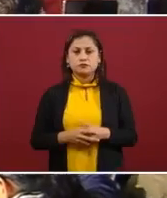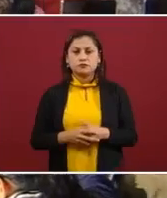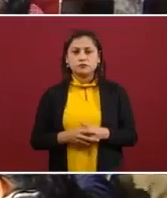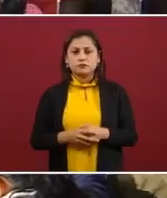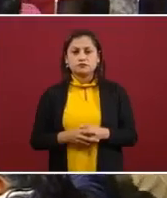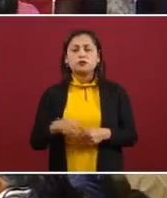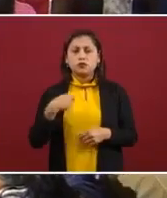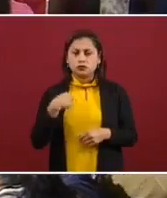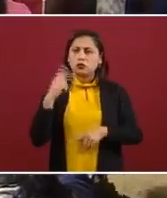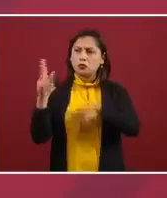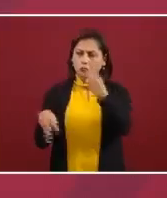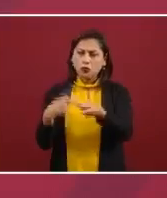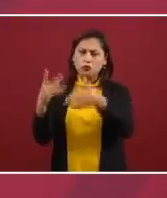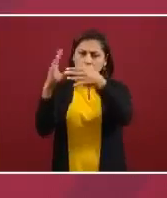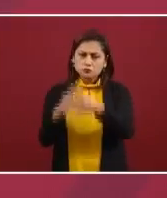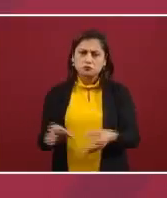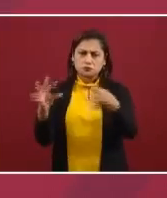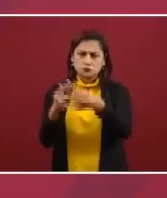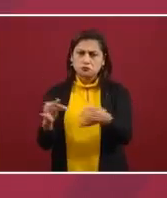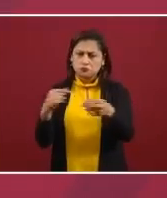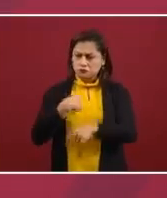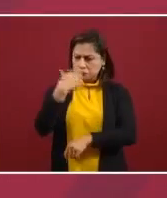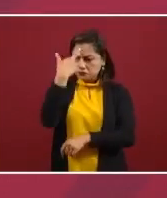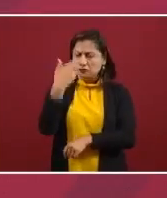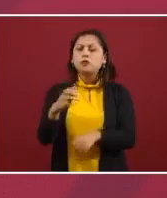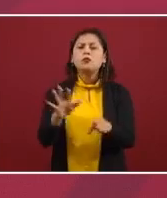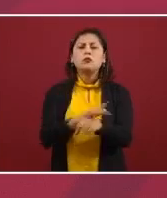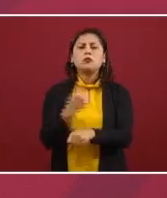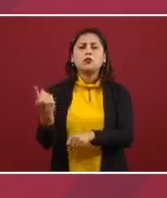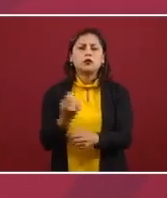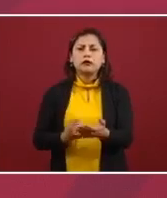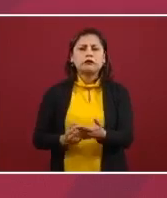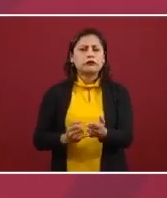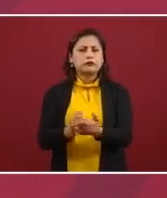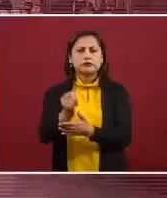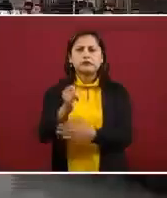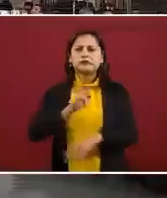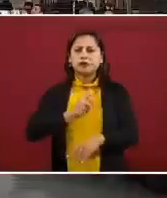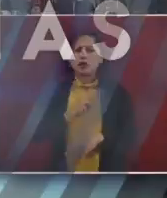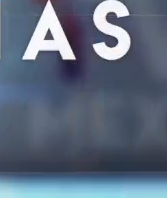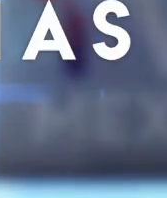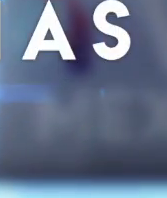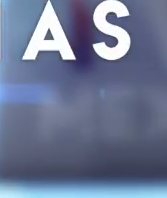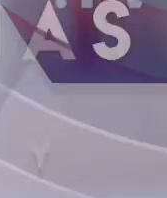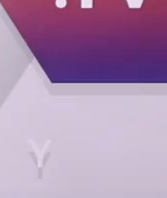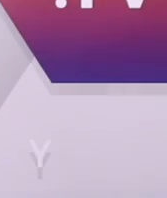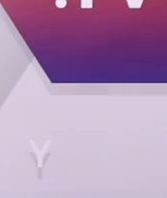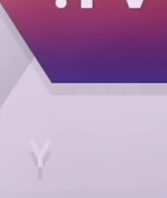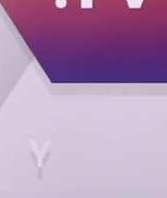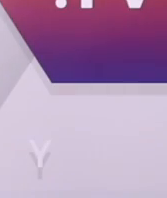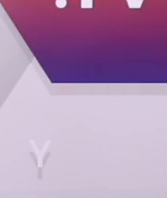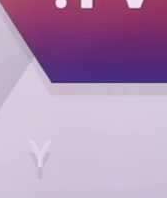a conocer, para exponer mis razones del por qué no a la violencia. Y la